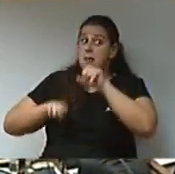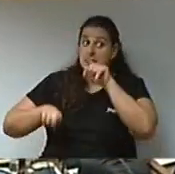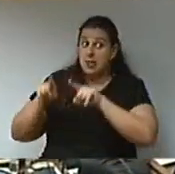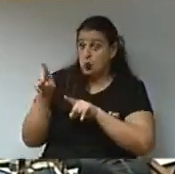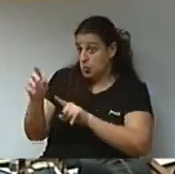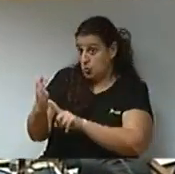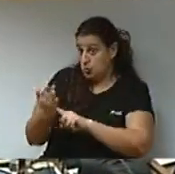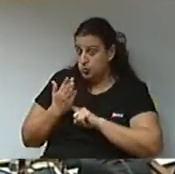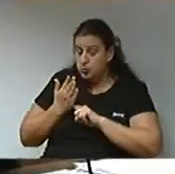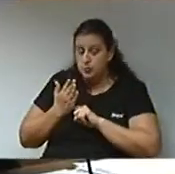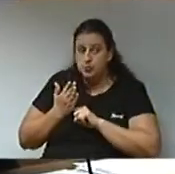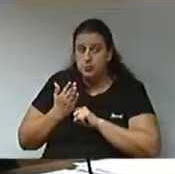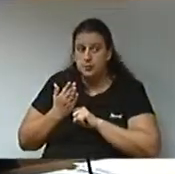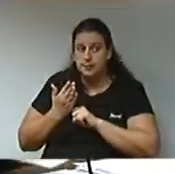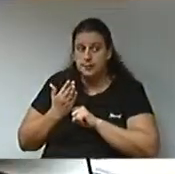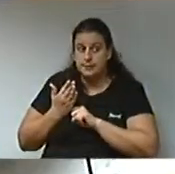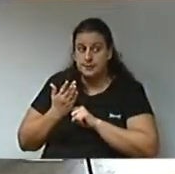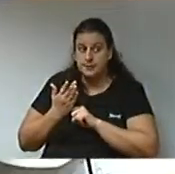plantejat,